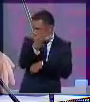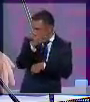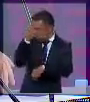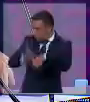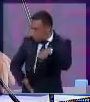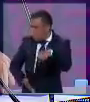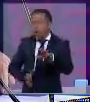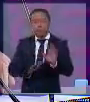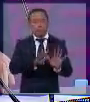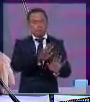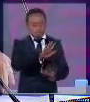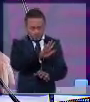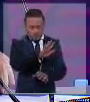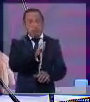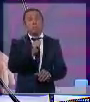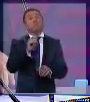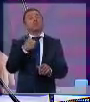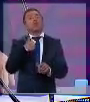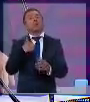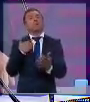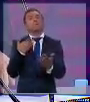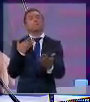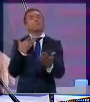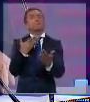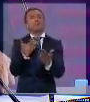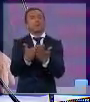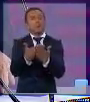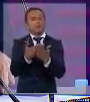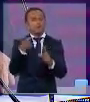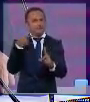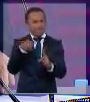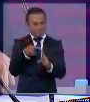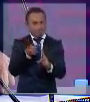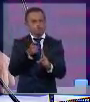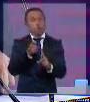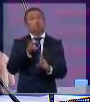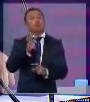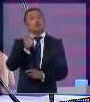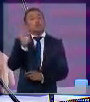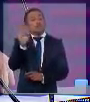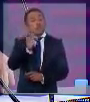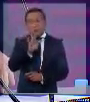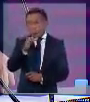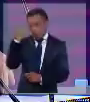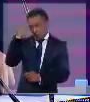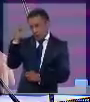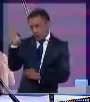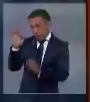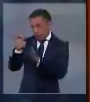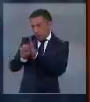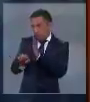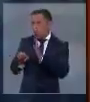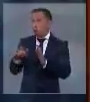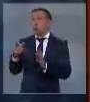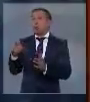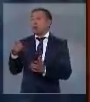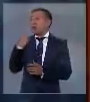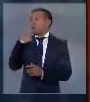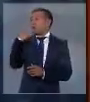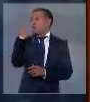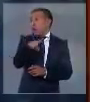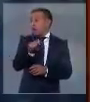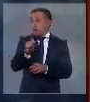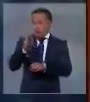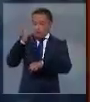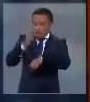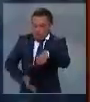posibilidad de nuestra siguiente iniciativa en ese sentido para eso. ¿Y si lo demandan, por ejemplo, porque no se hizo asépticamente la